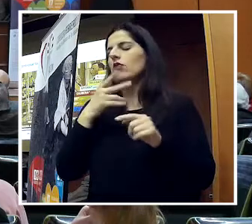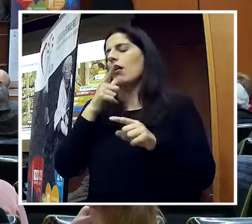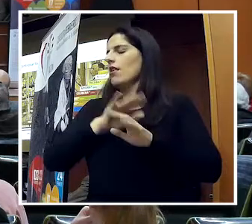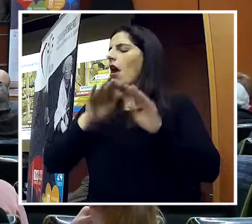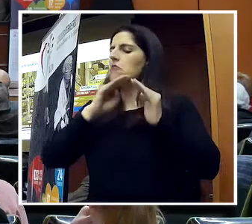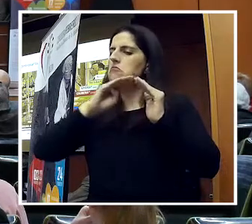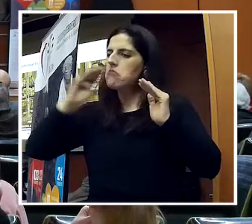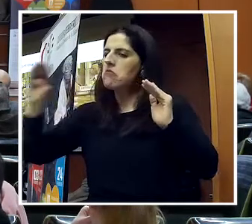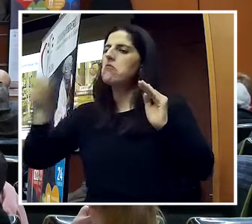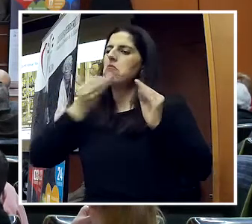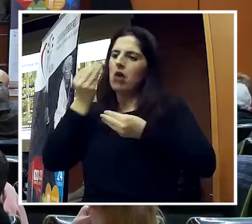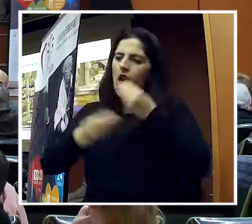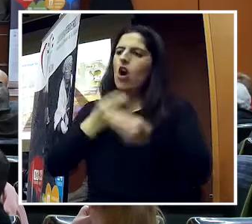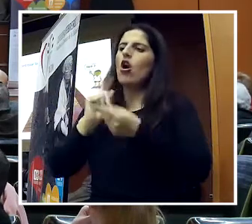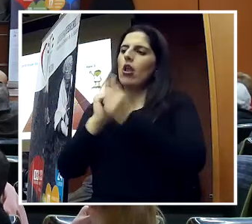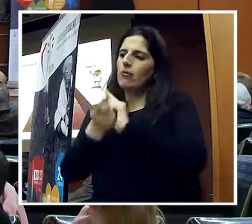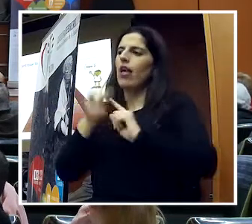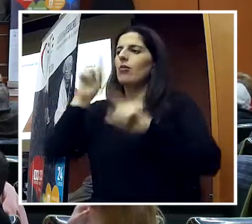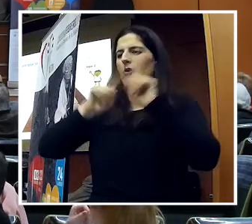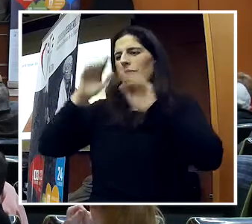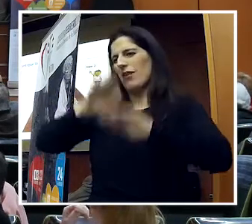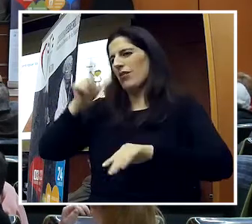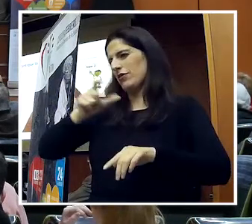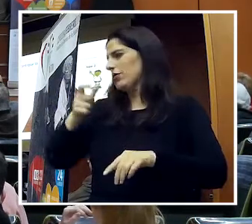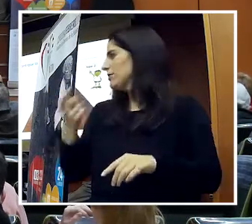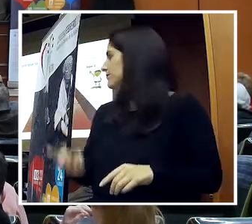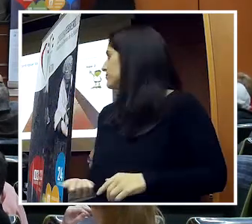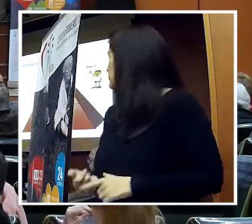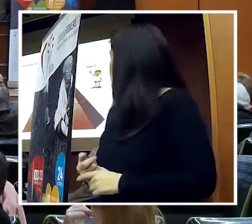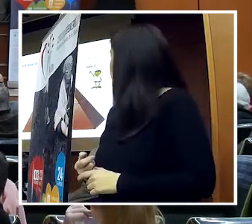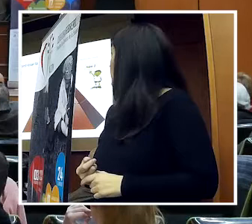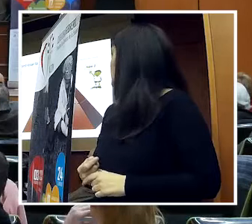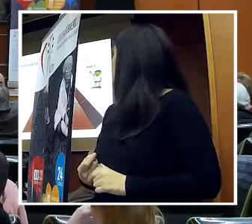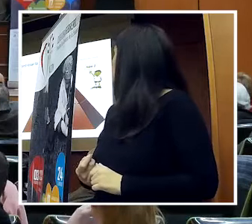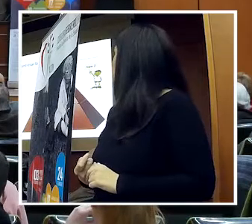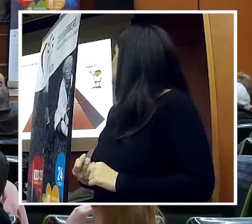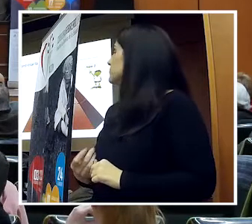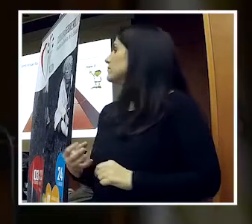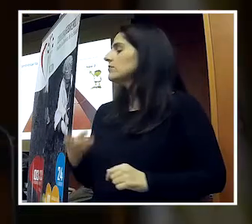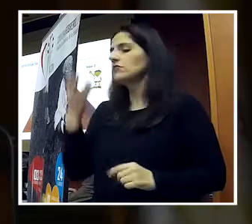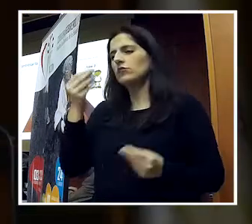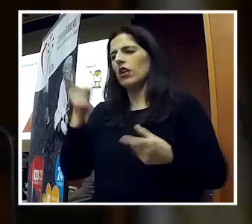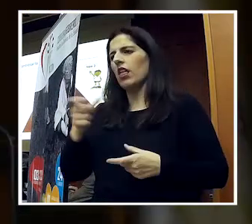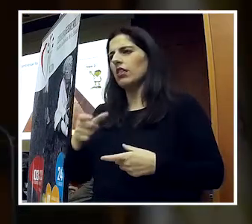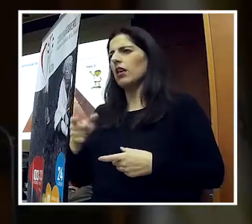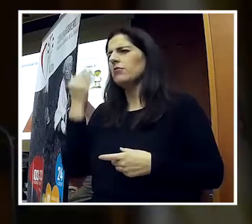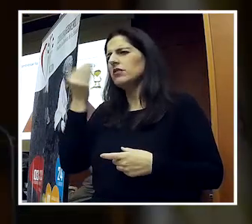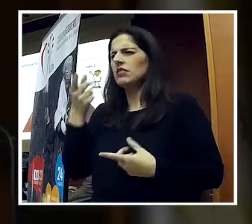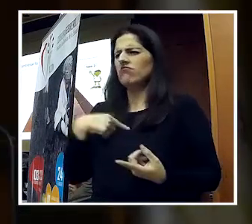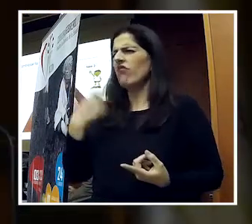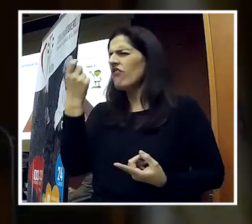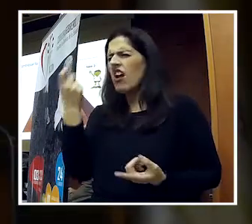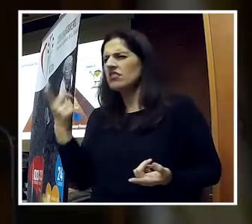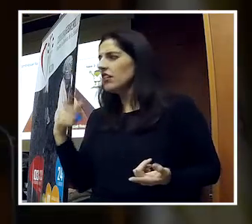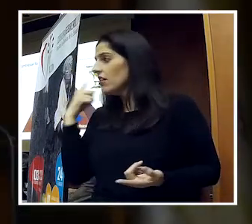personas que se las administran. Bien, seguramente algunos de ustedes estarán echando en falta algo de esta